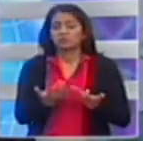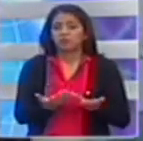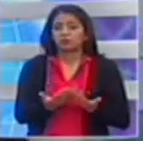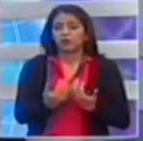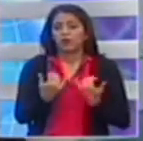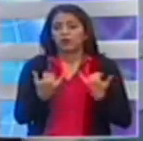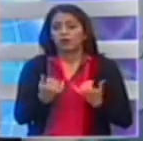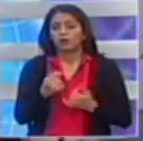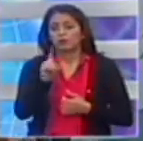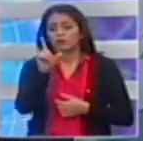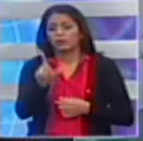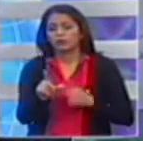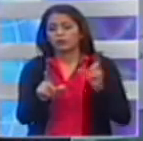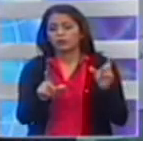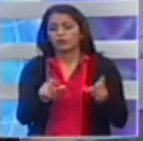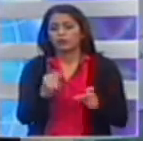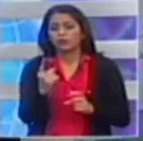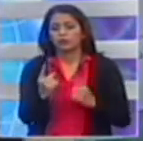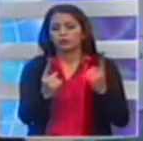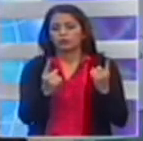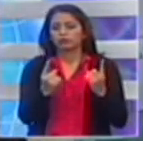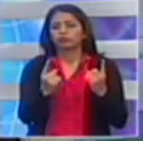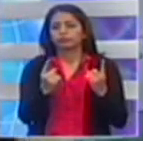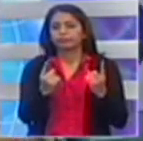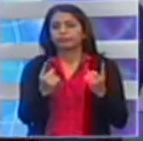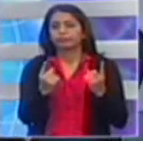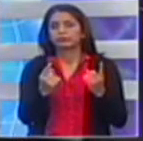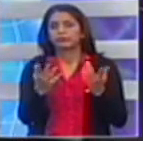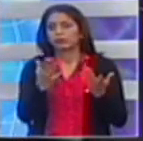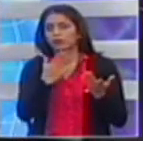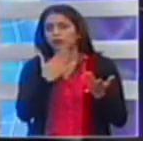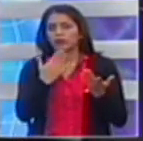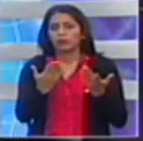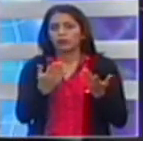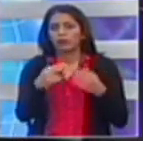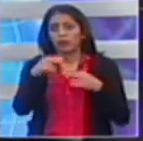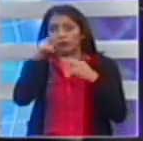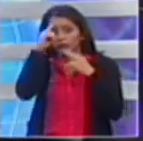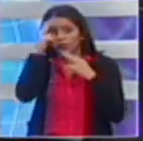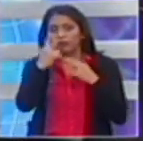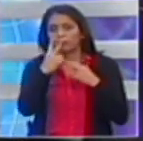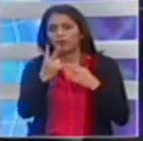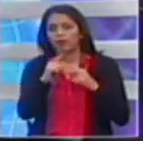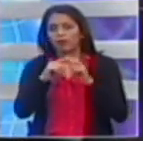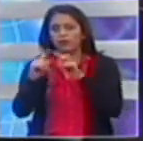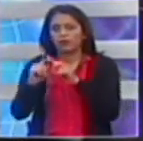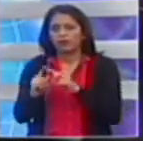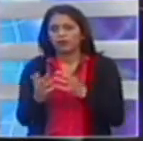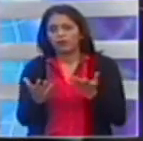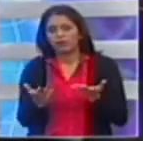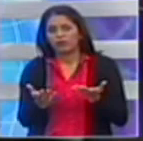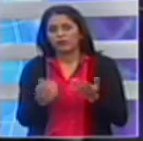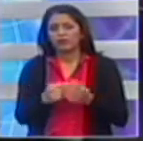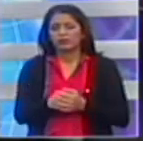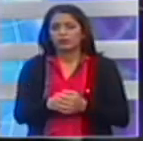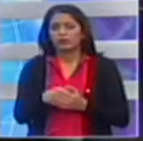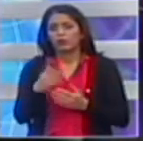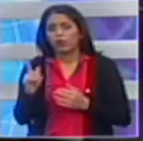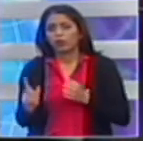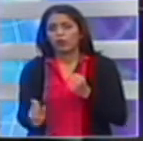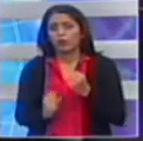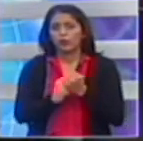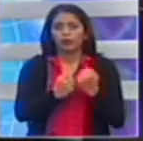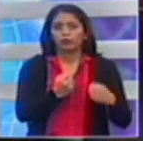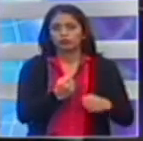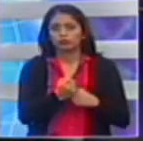candidatos abiertamente diametrales, uno que todos los días es noticia por los desatinos que tiene en torno a las minorías, en torno a